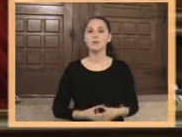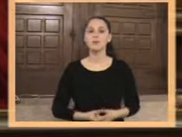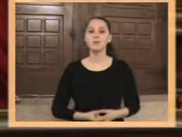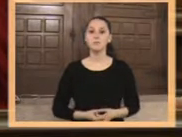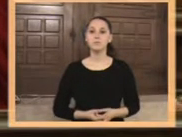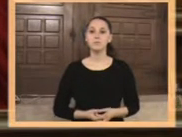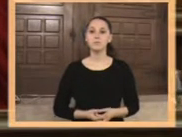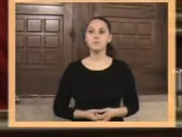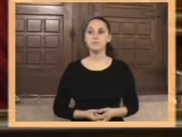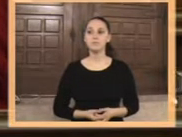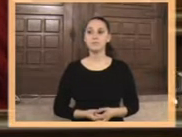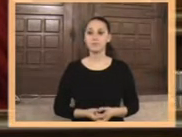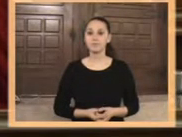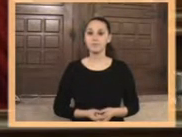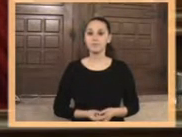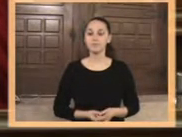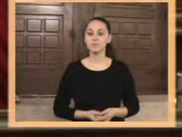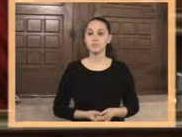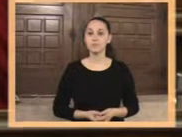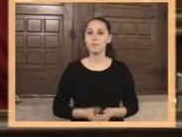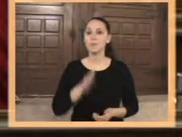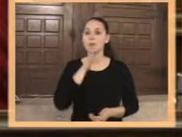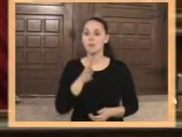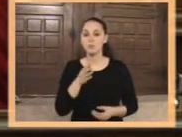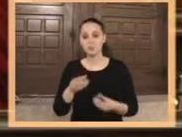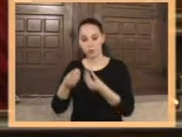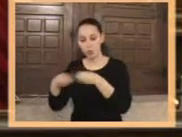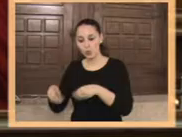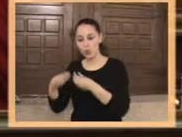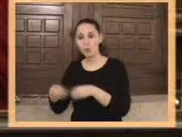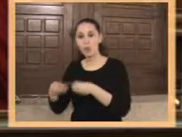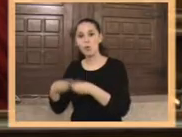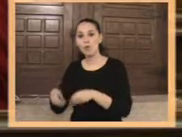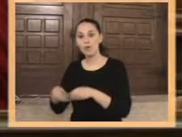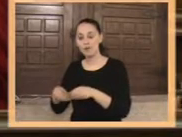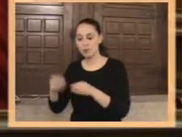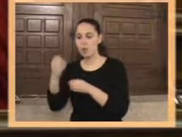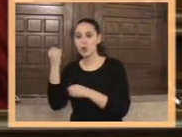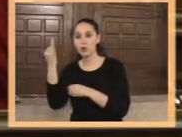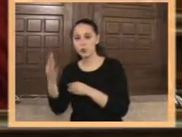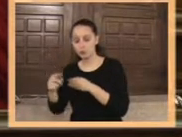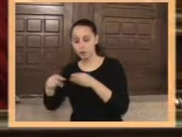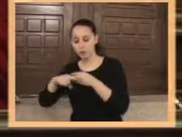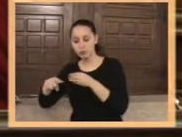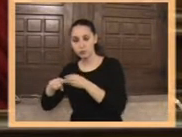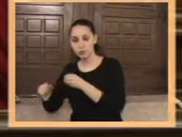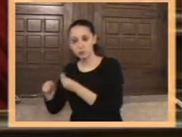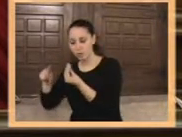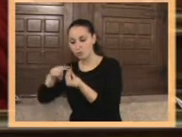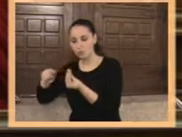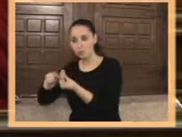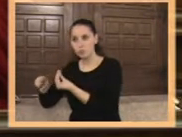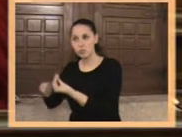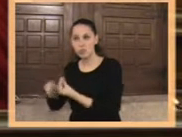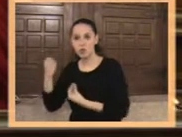se refiere a que no estén marcados individualmente, pero los gallineros a los que proceden tienen que estar registrados con su código de productor.